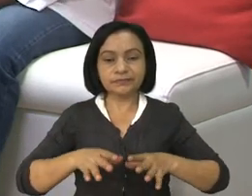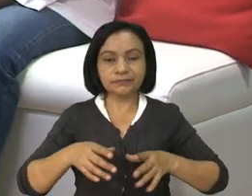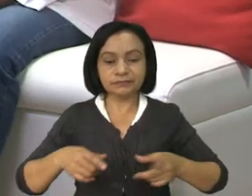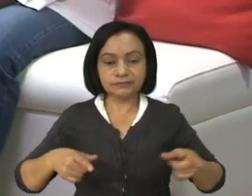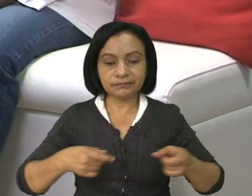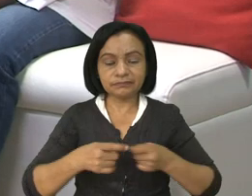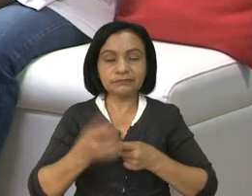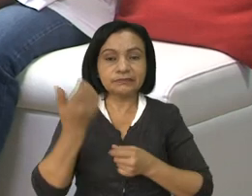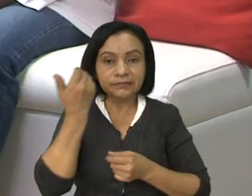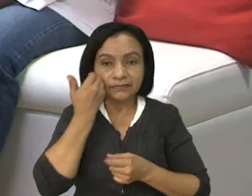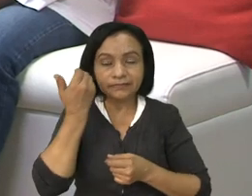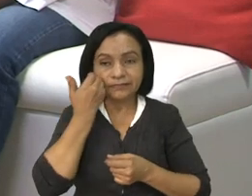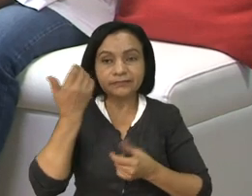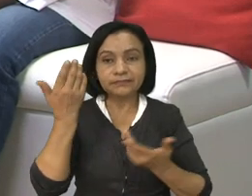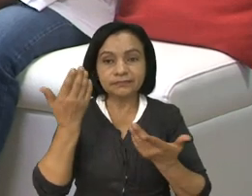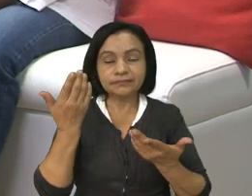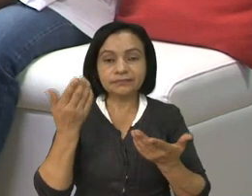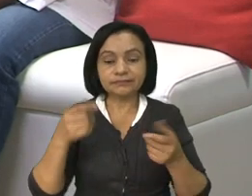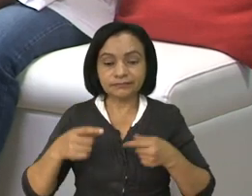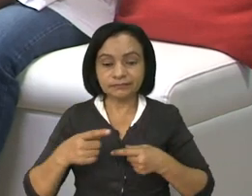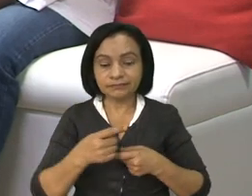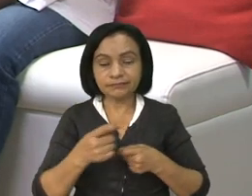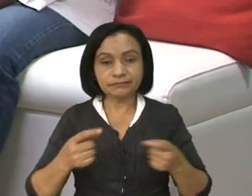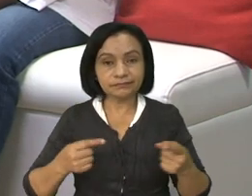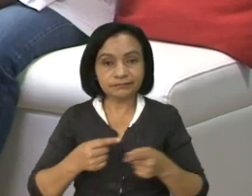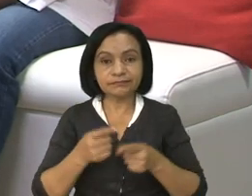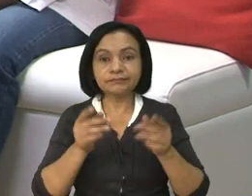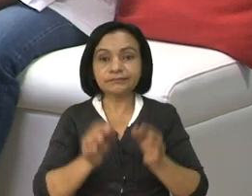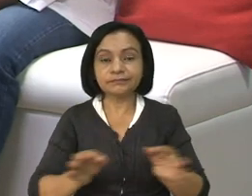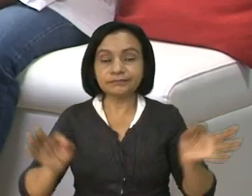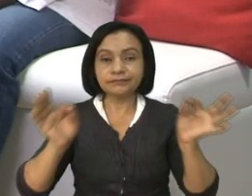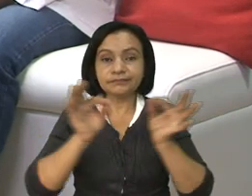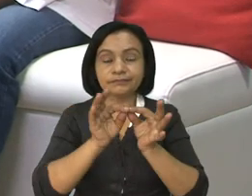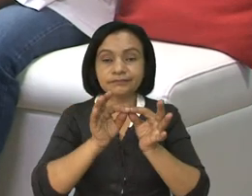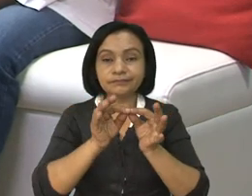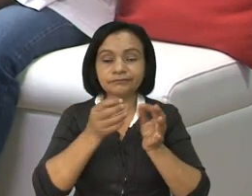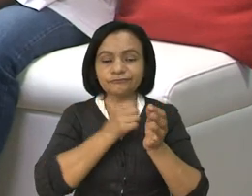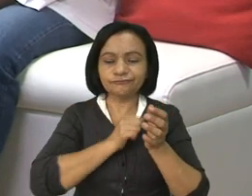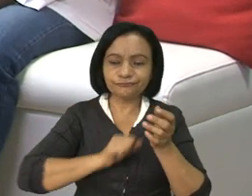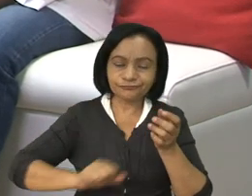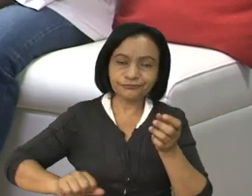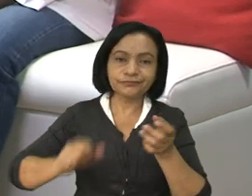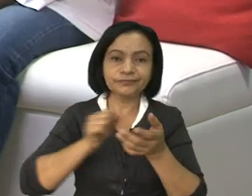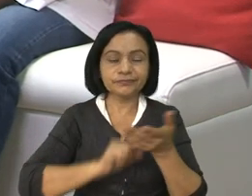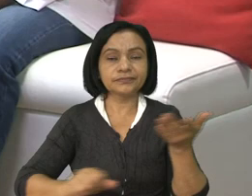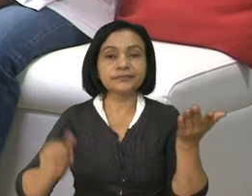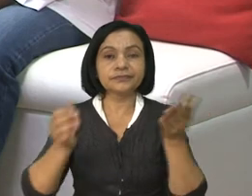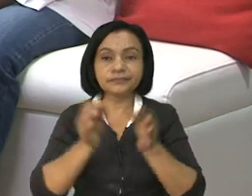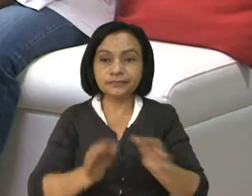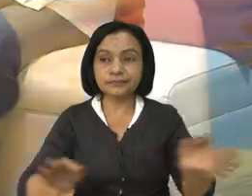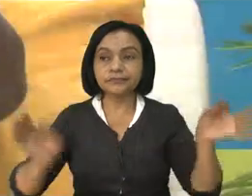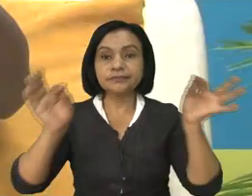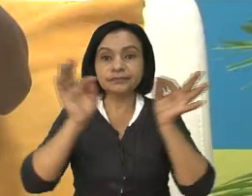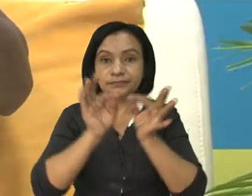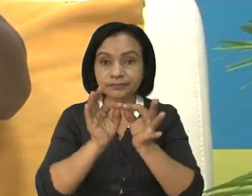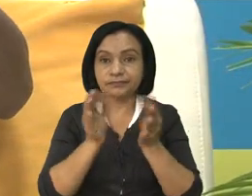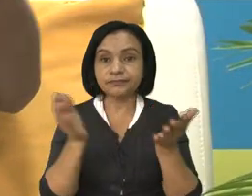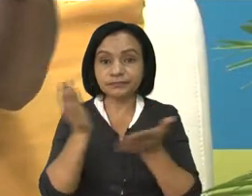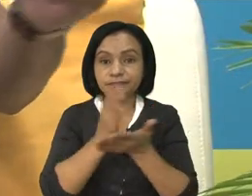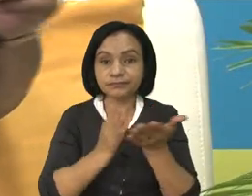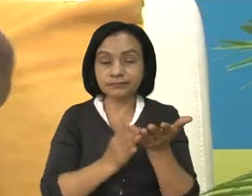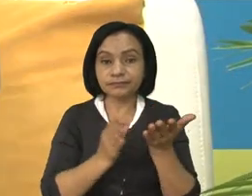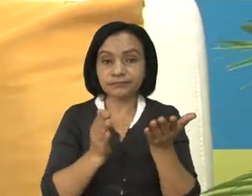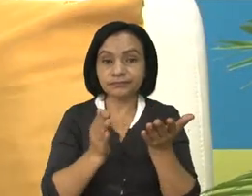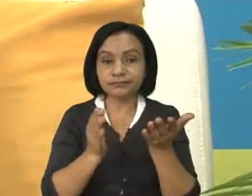la sintomatología de enfermedades parasitarias, que principalmente es la diarrea. Bueno, es muy importante eso que usted dice. Hay